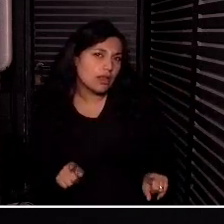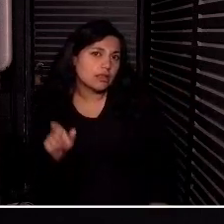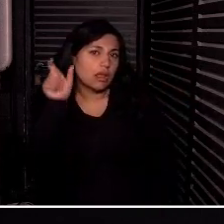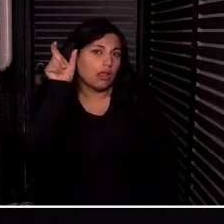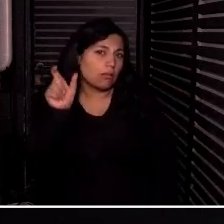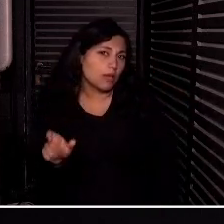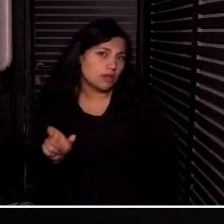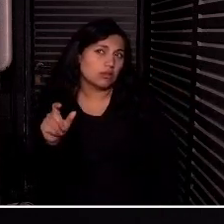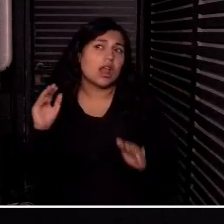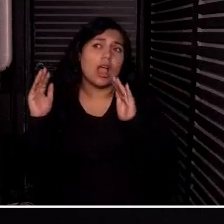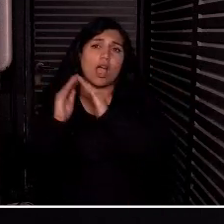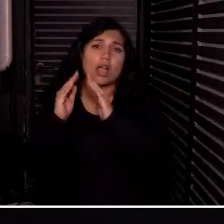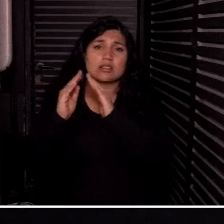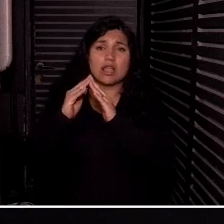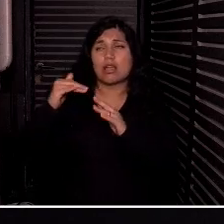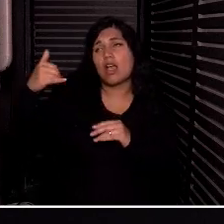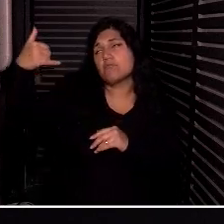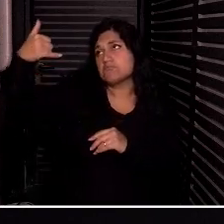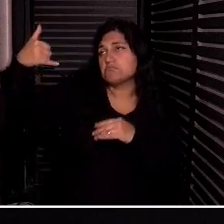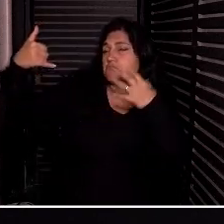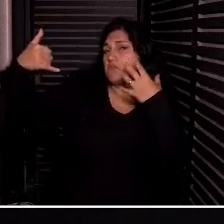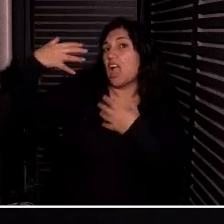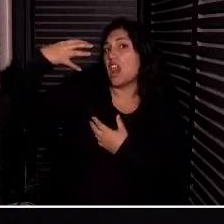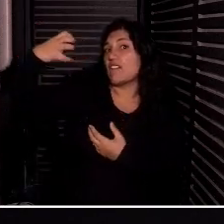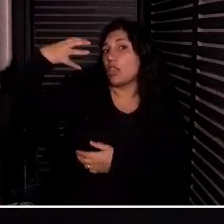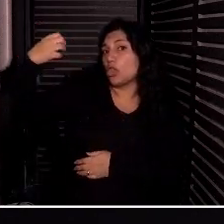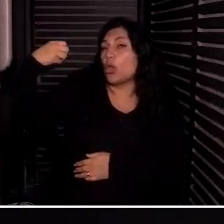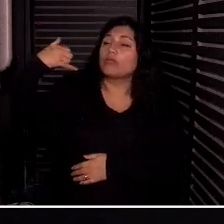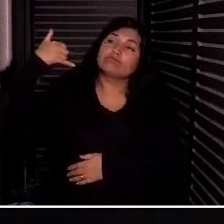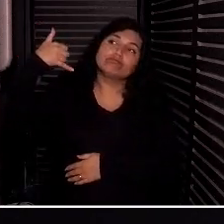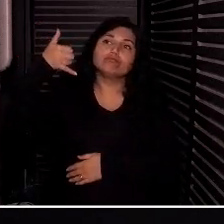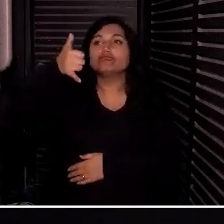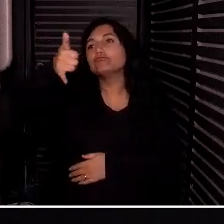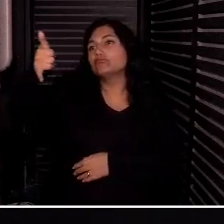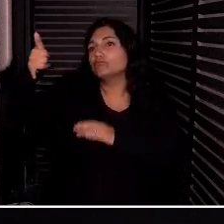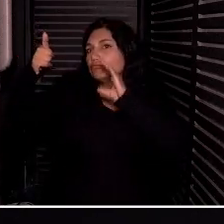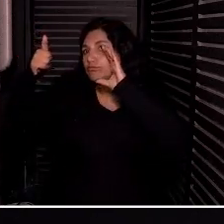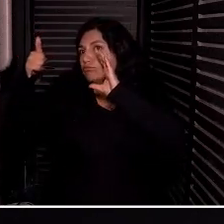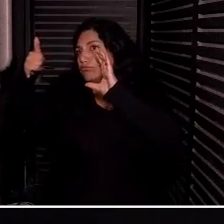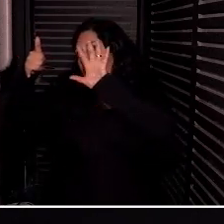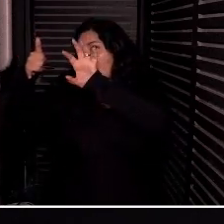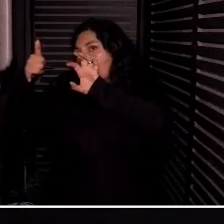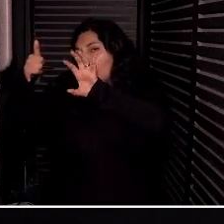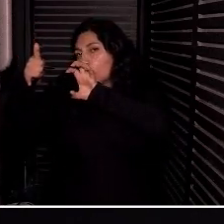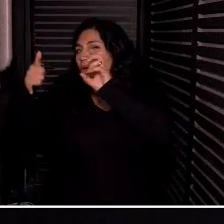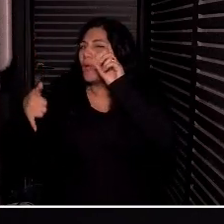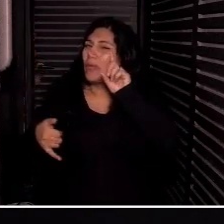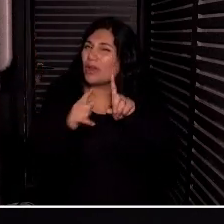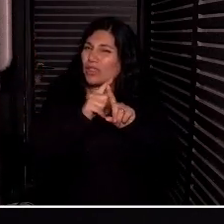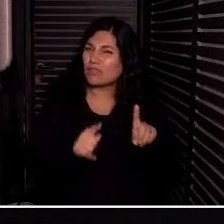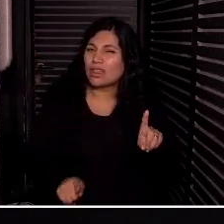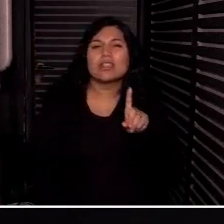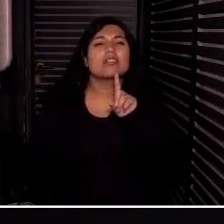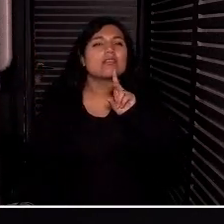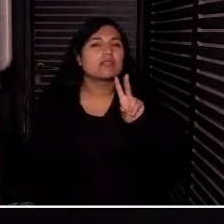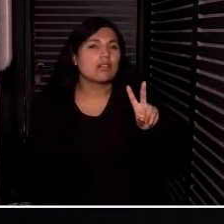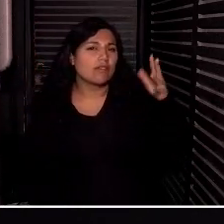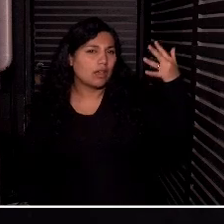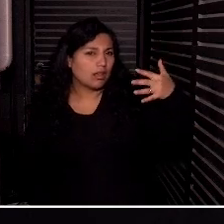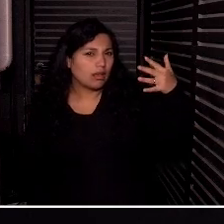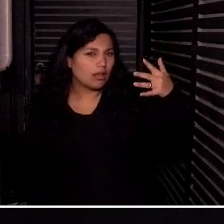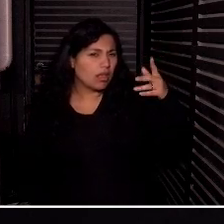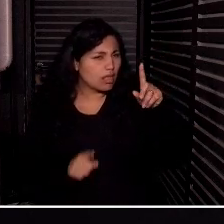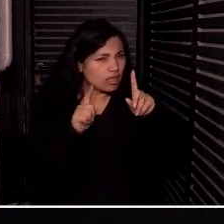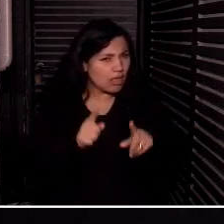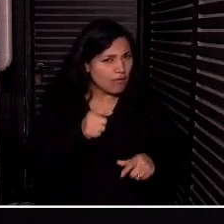está en su casa grabando algo y algo que pasa por un canal de visión tendría que ser una formación profesional en